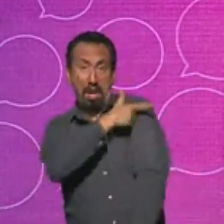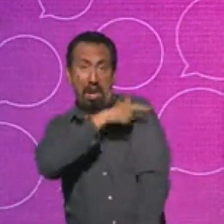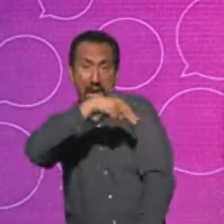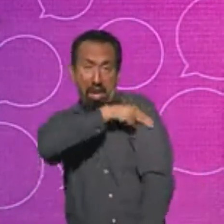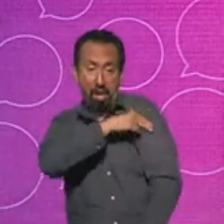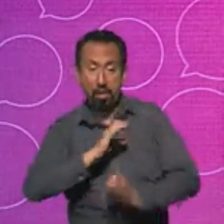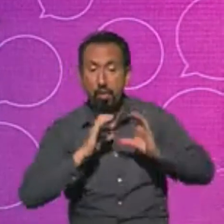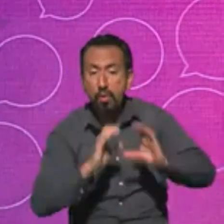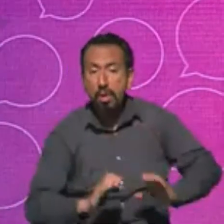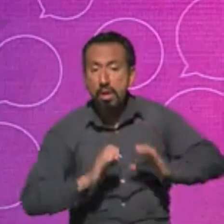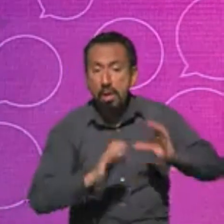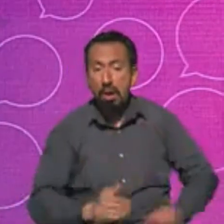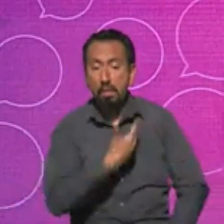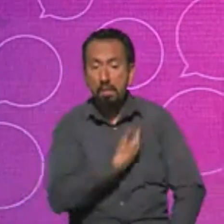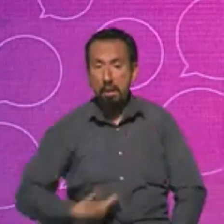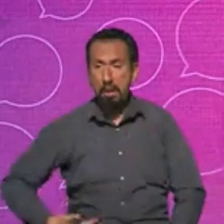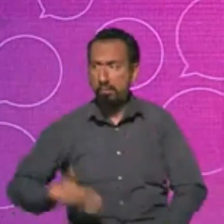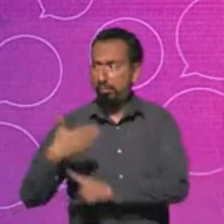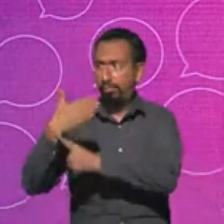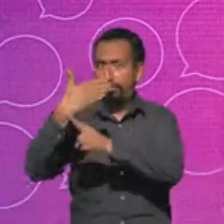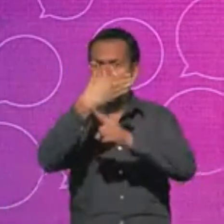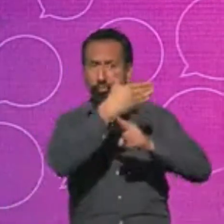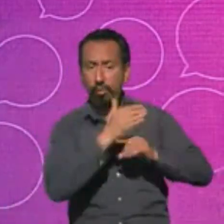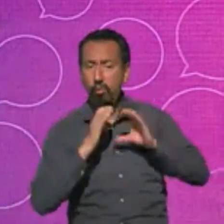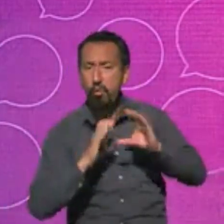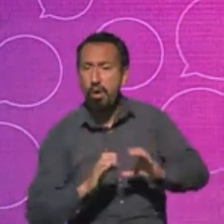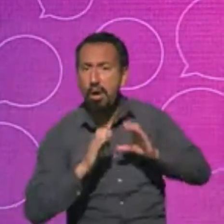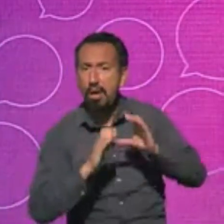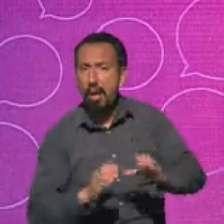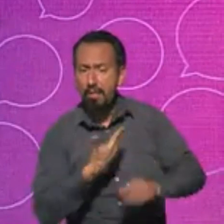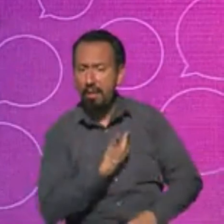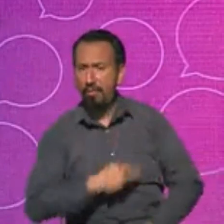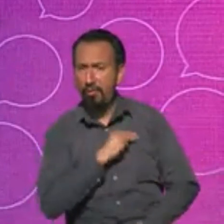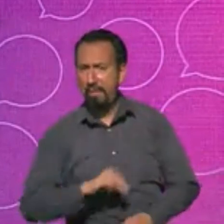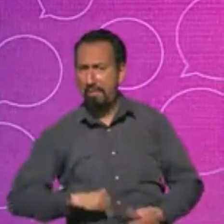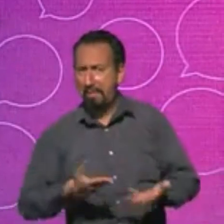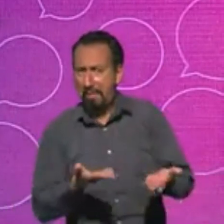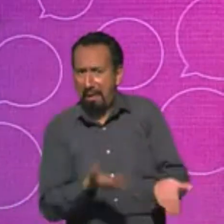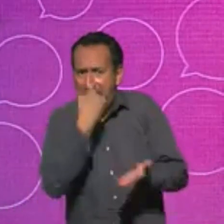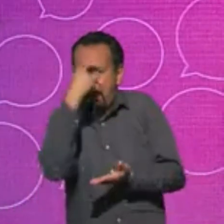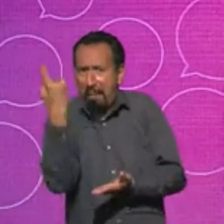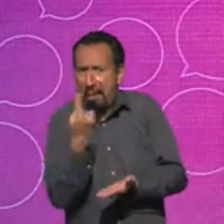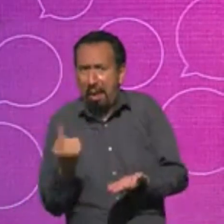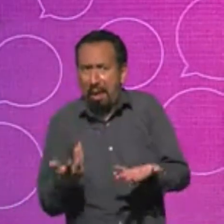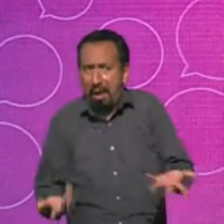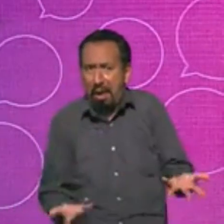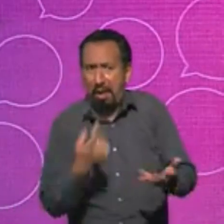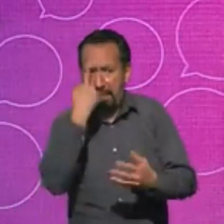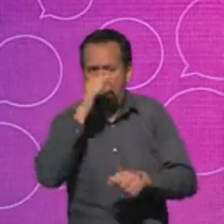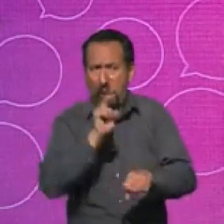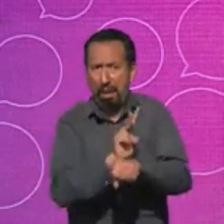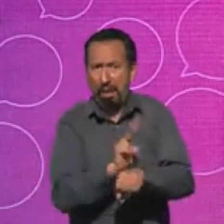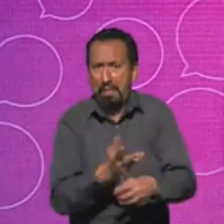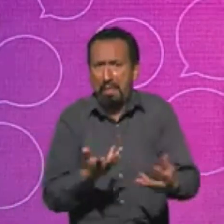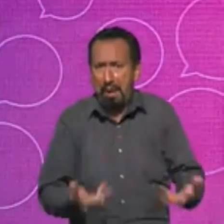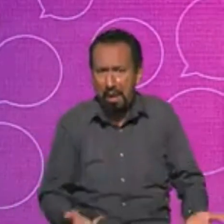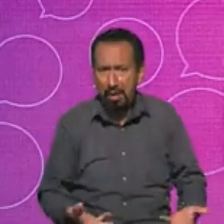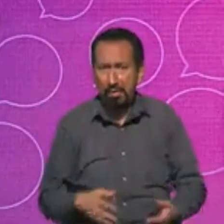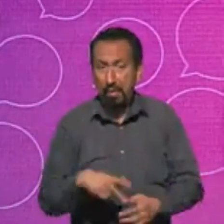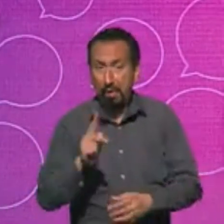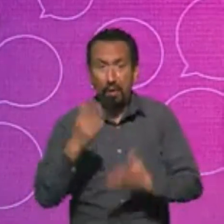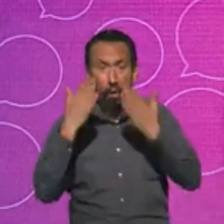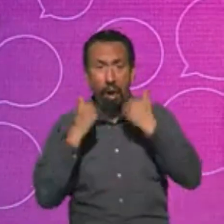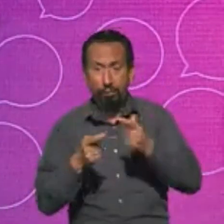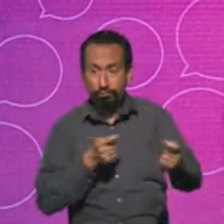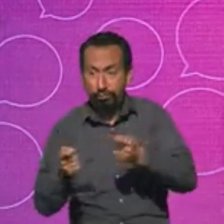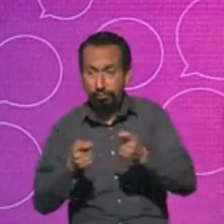alcalde no sé cuántas patrullas alcalde en campaña pero que realmente no existe una coordinación